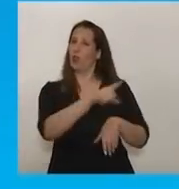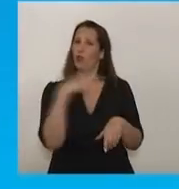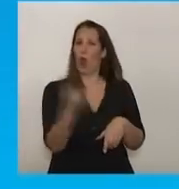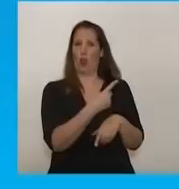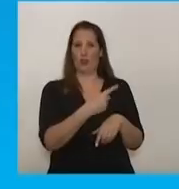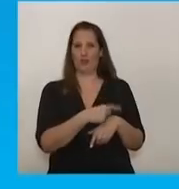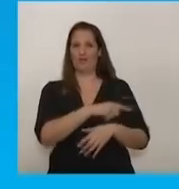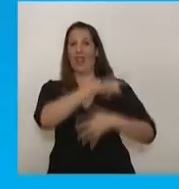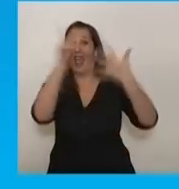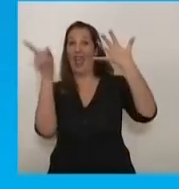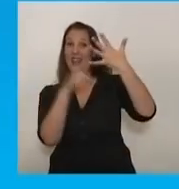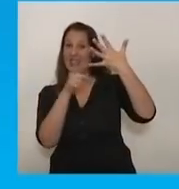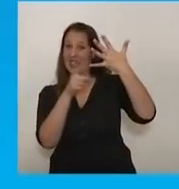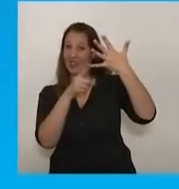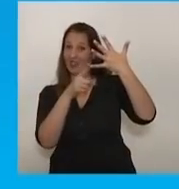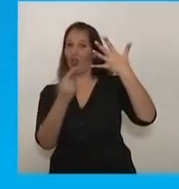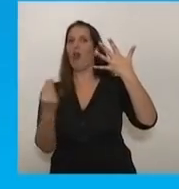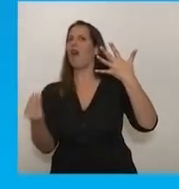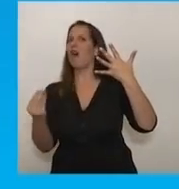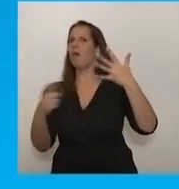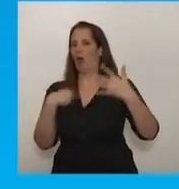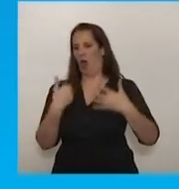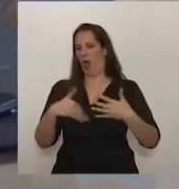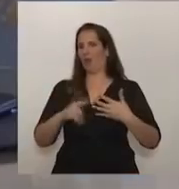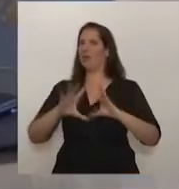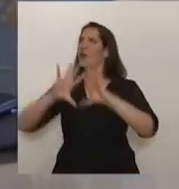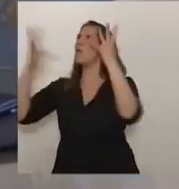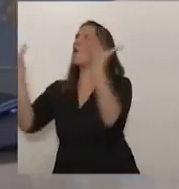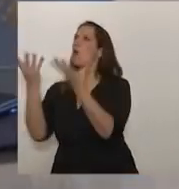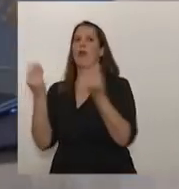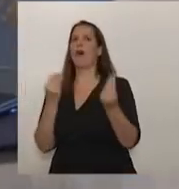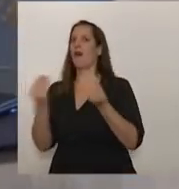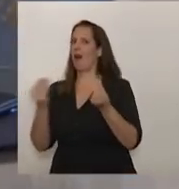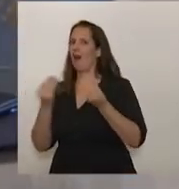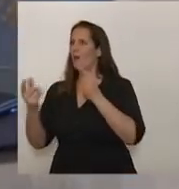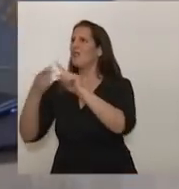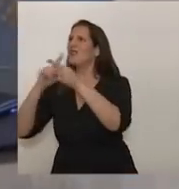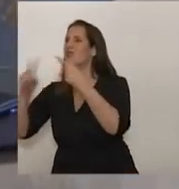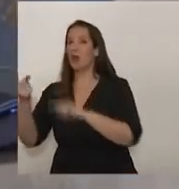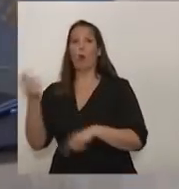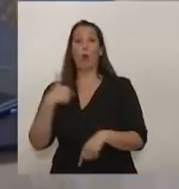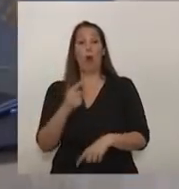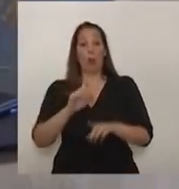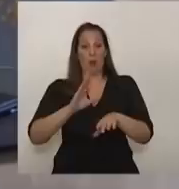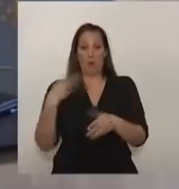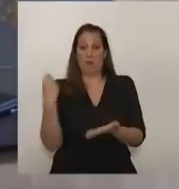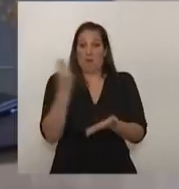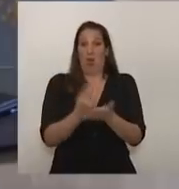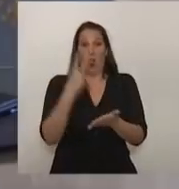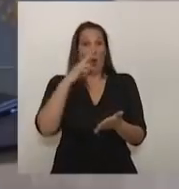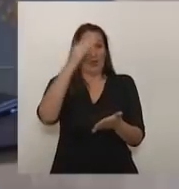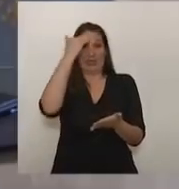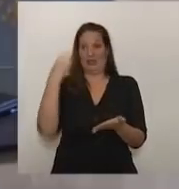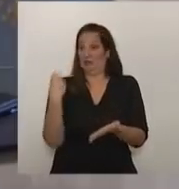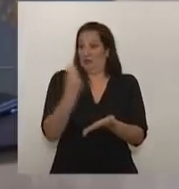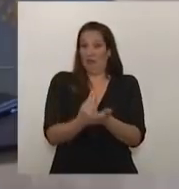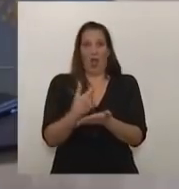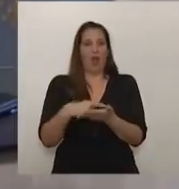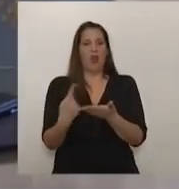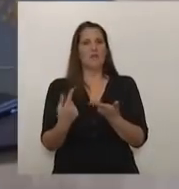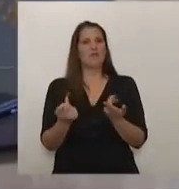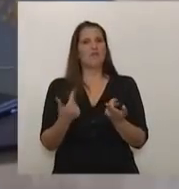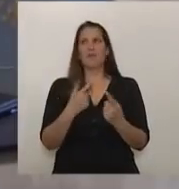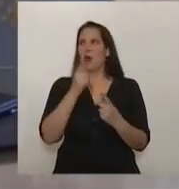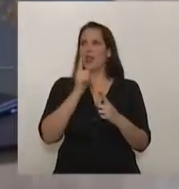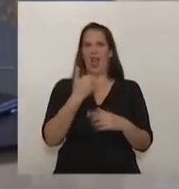Quinto eje, nuestra relación con el mundo. Cuando llegamos estábamos aislados, teníamos pocos aliados